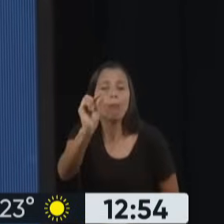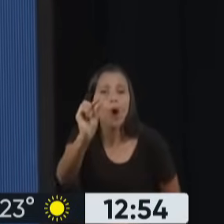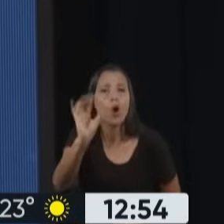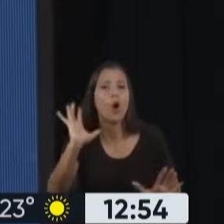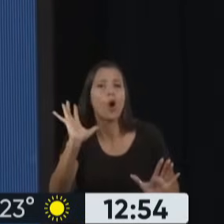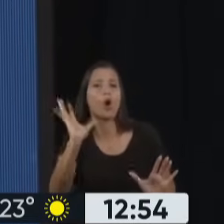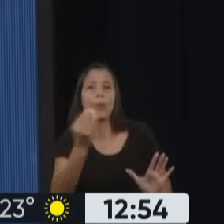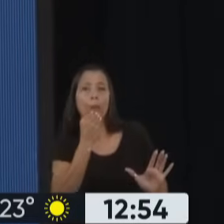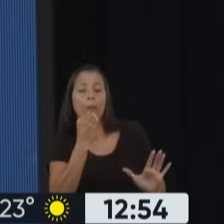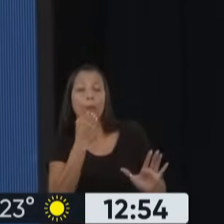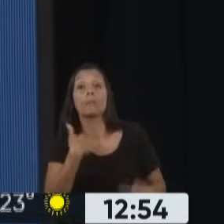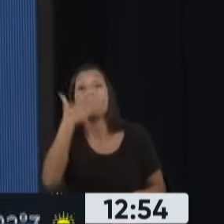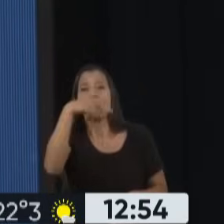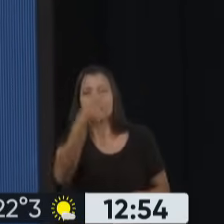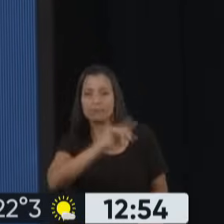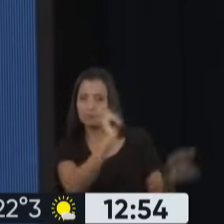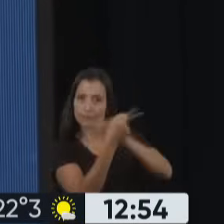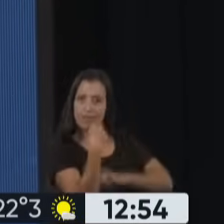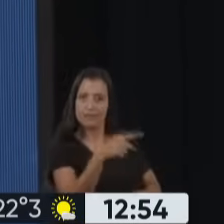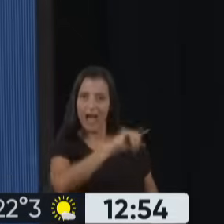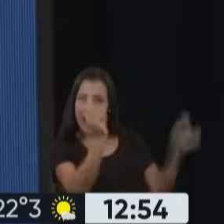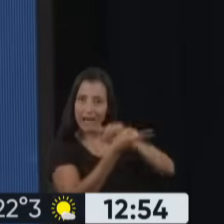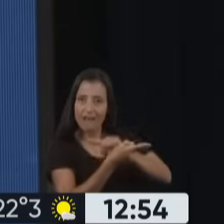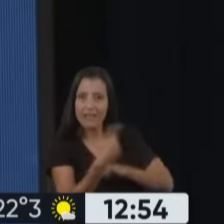Después era la pipita de Nike.